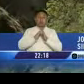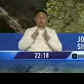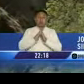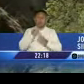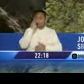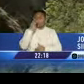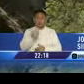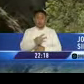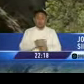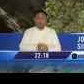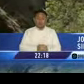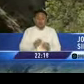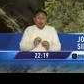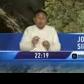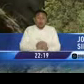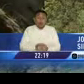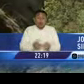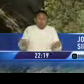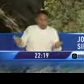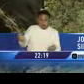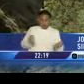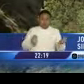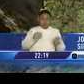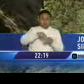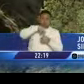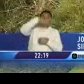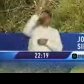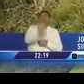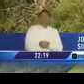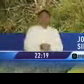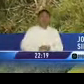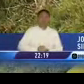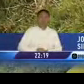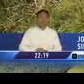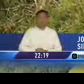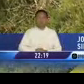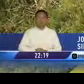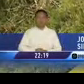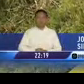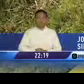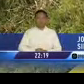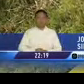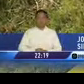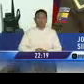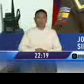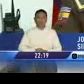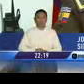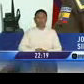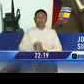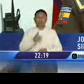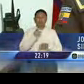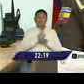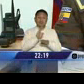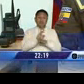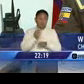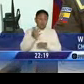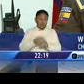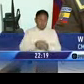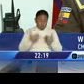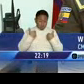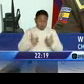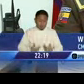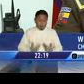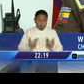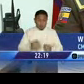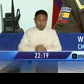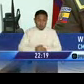abismo o, quién sabe, perdió el equilibrio y se fue al fondo. Percance del que no hubo testigos. Que a la vista el cuerpo no tiene,